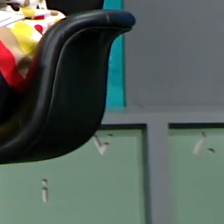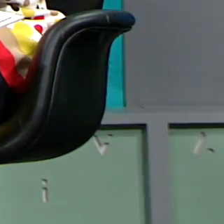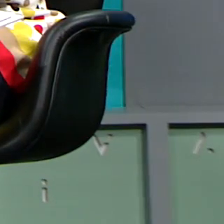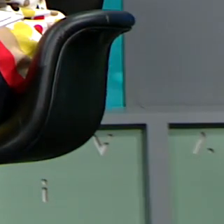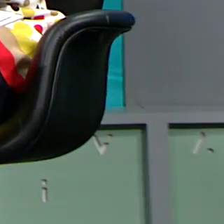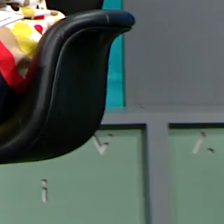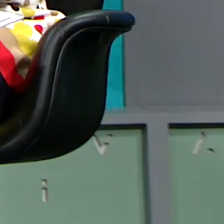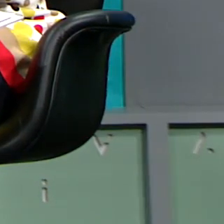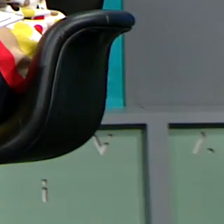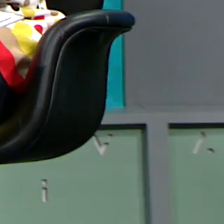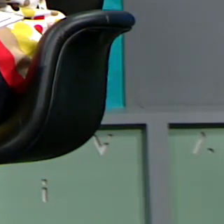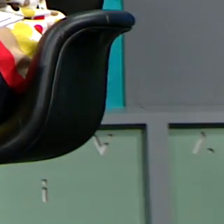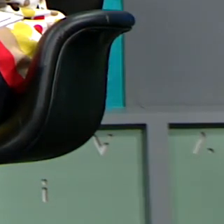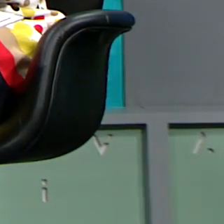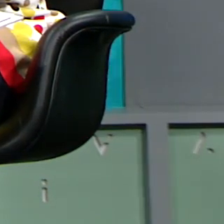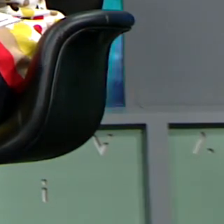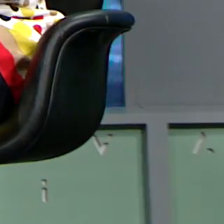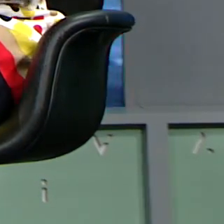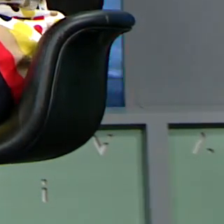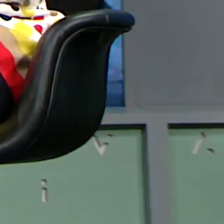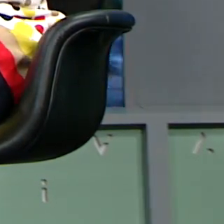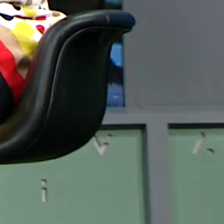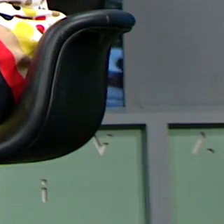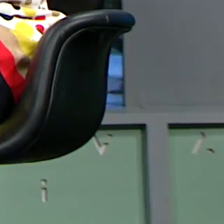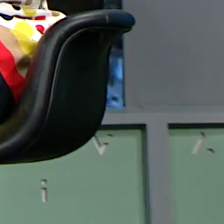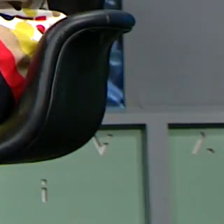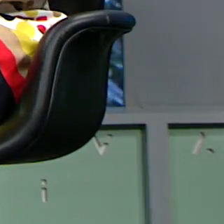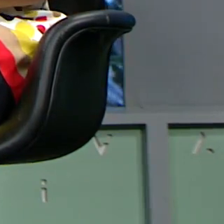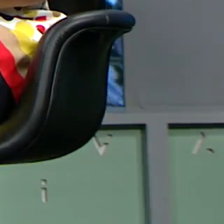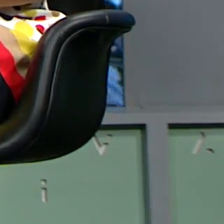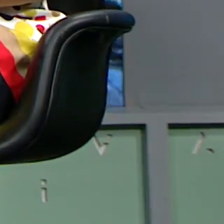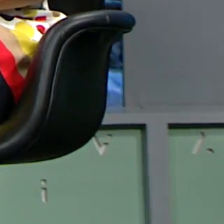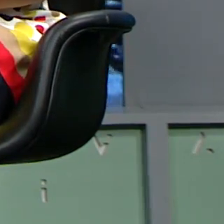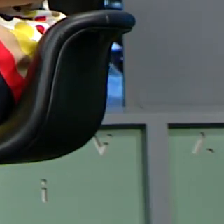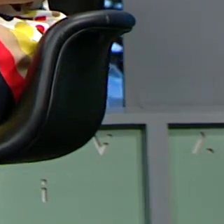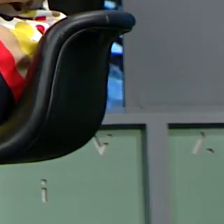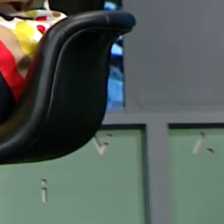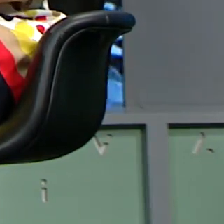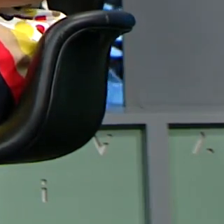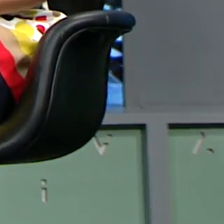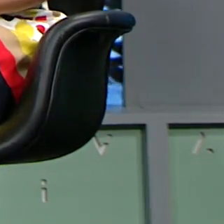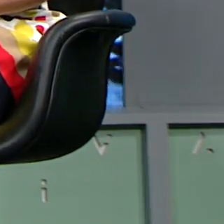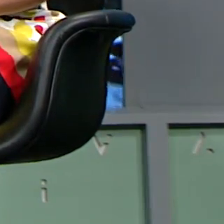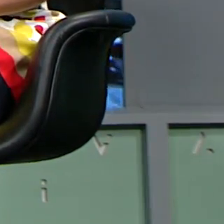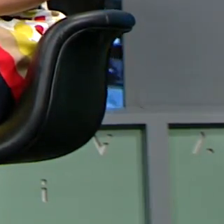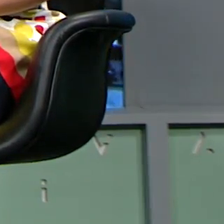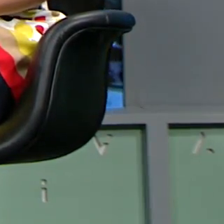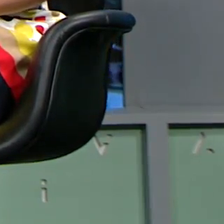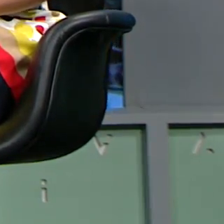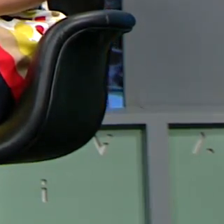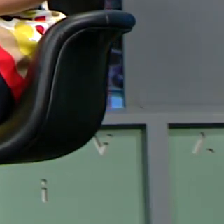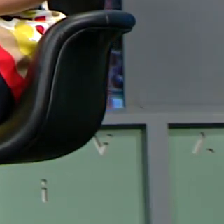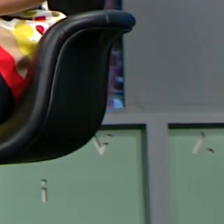registra un total de 3.200 casos y 146 fallecimientos al año en el país. Y una incidencia similar tanto en hombres